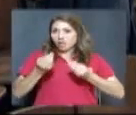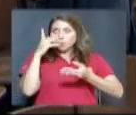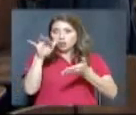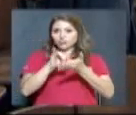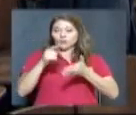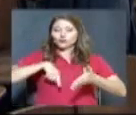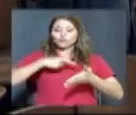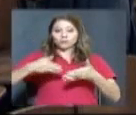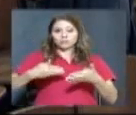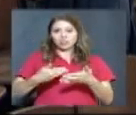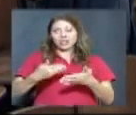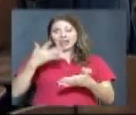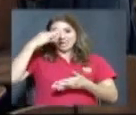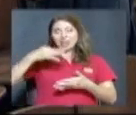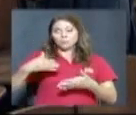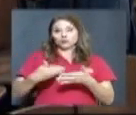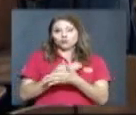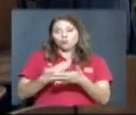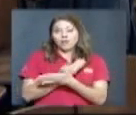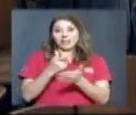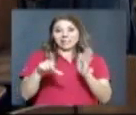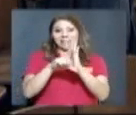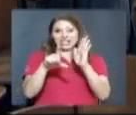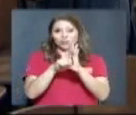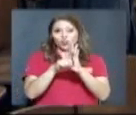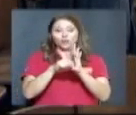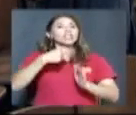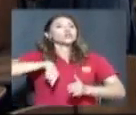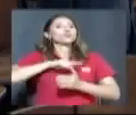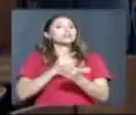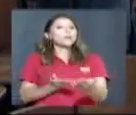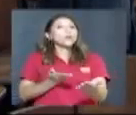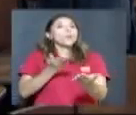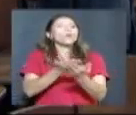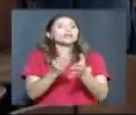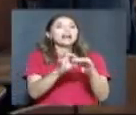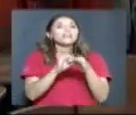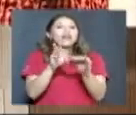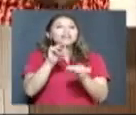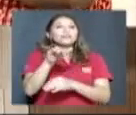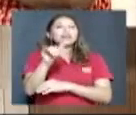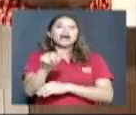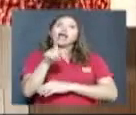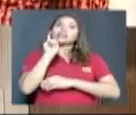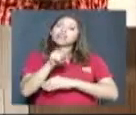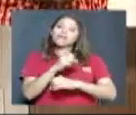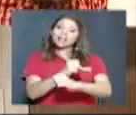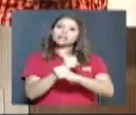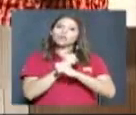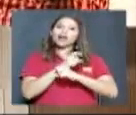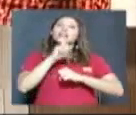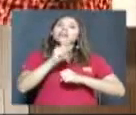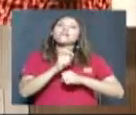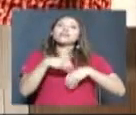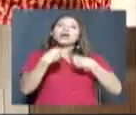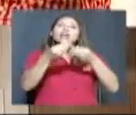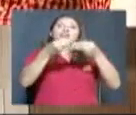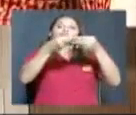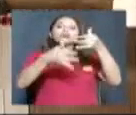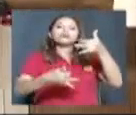legislación, es un poco la propuesta de la ley de la Red Mica, debe asegurar el espacio para otros actores. No estamos diciendo que los actores comerciales